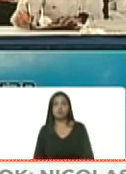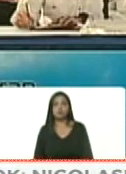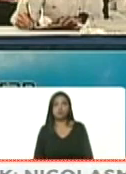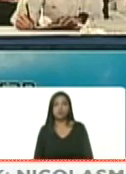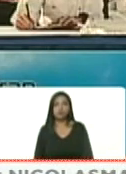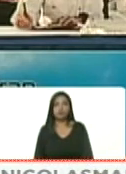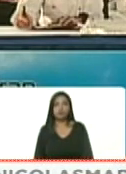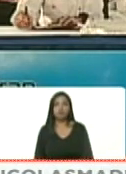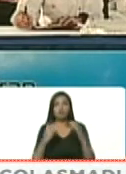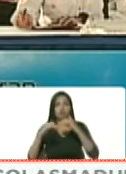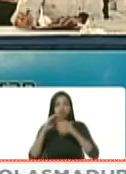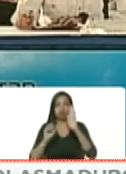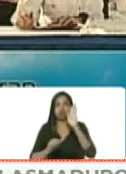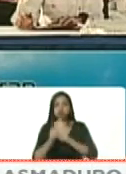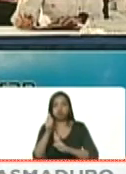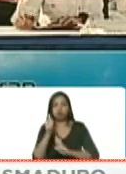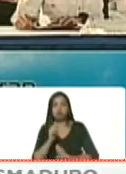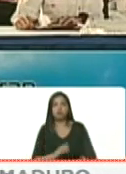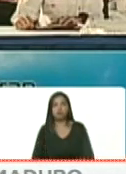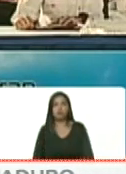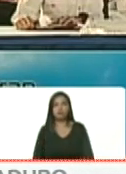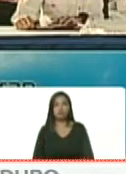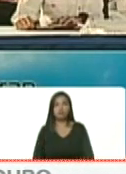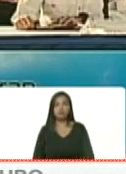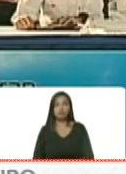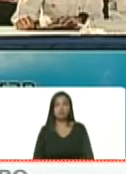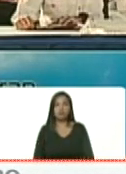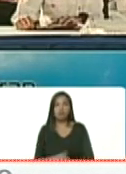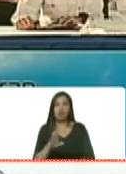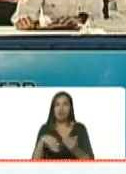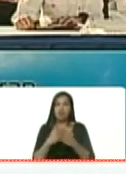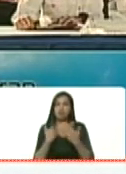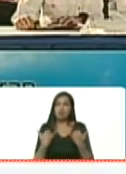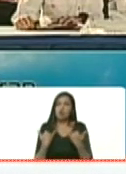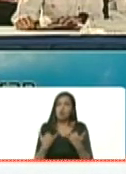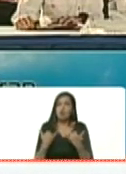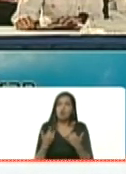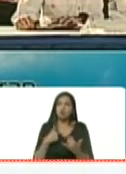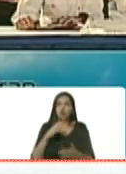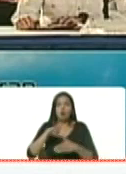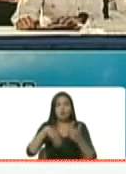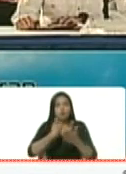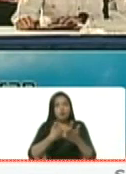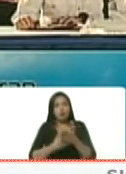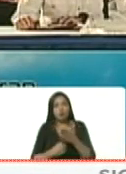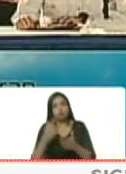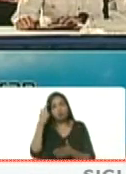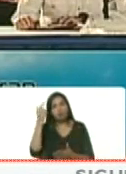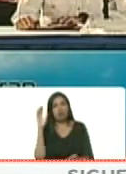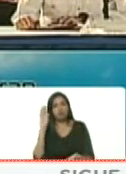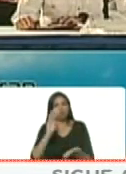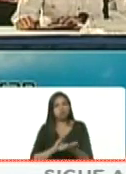2018. Niveles de avance. En esta etapa he propuesto una idea central: